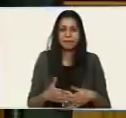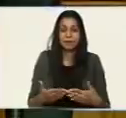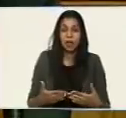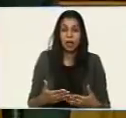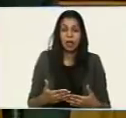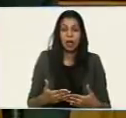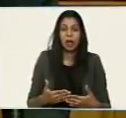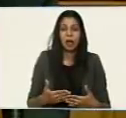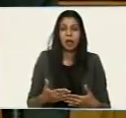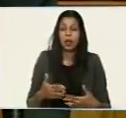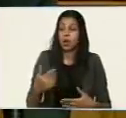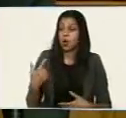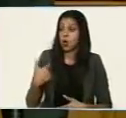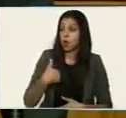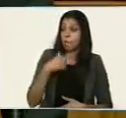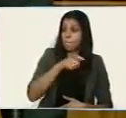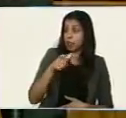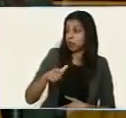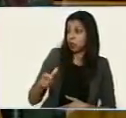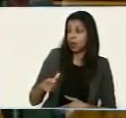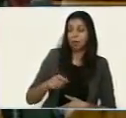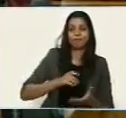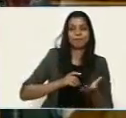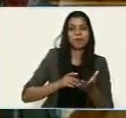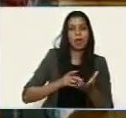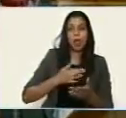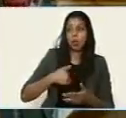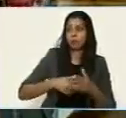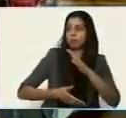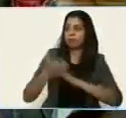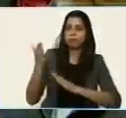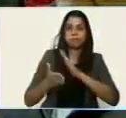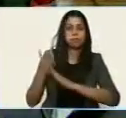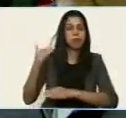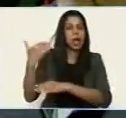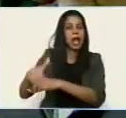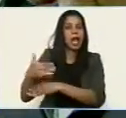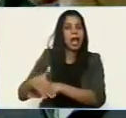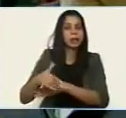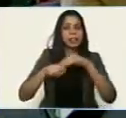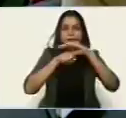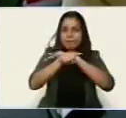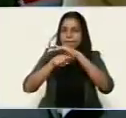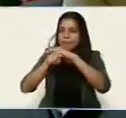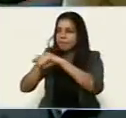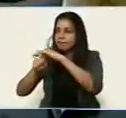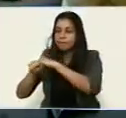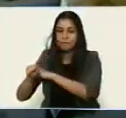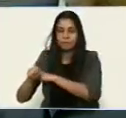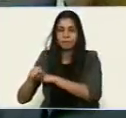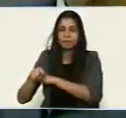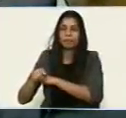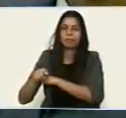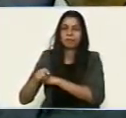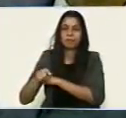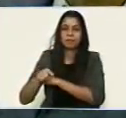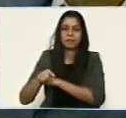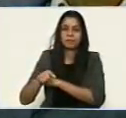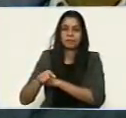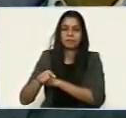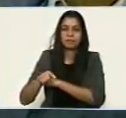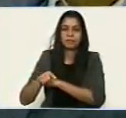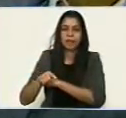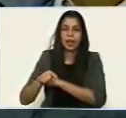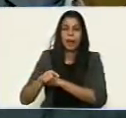Nosotros nos fuimos a la calle por instrucciones del compañero presidente Nicolás Maduro y nos fuimos a darle la vuelta